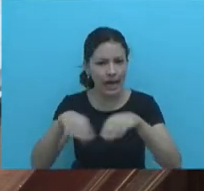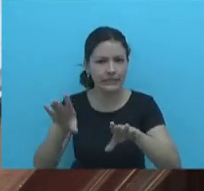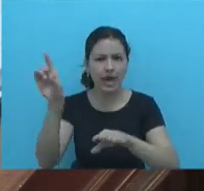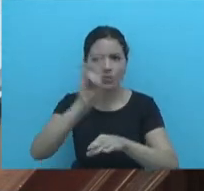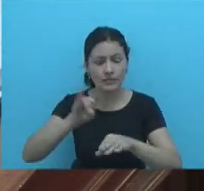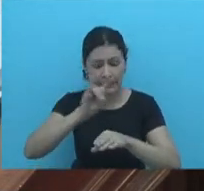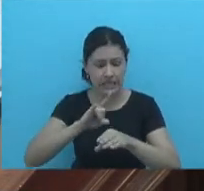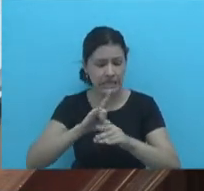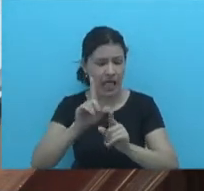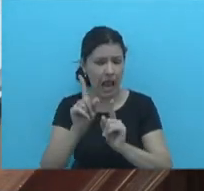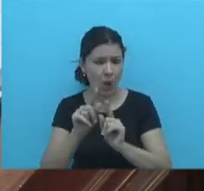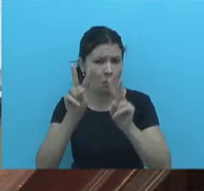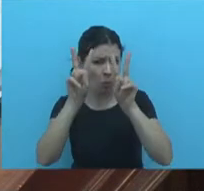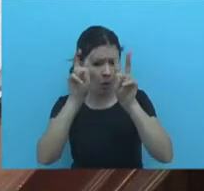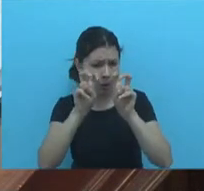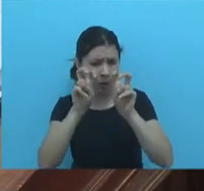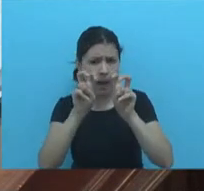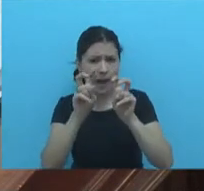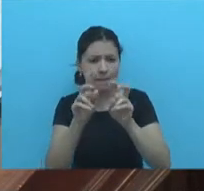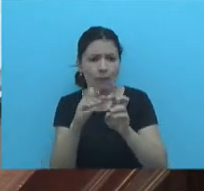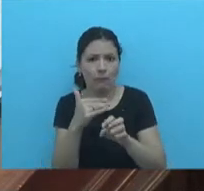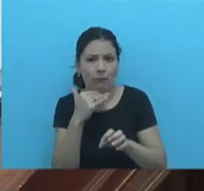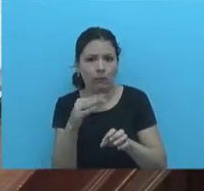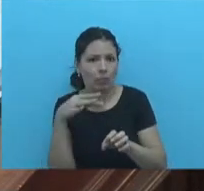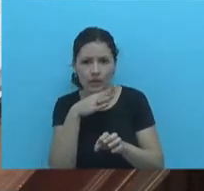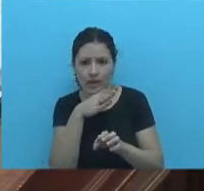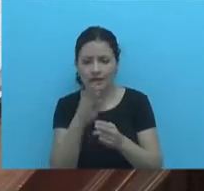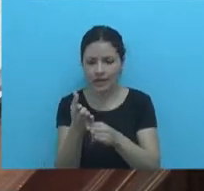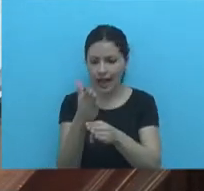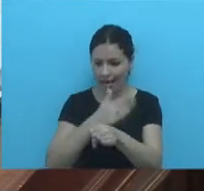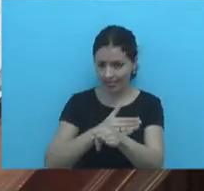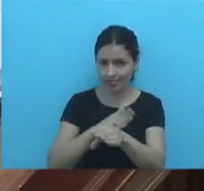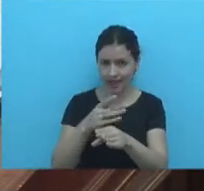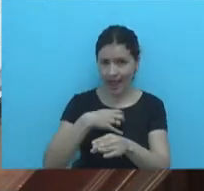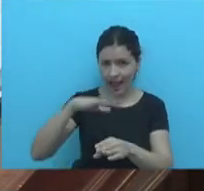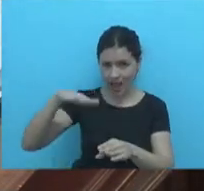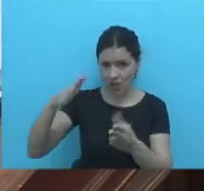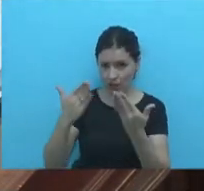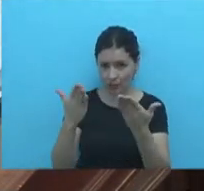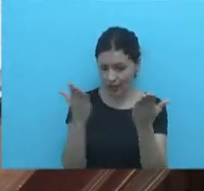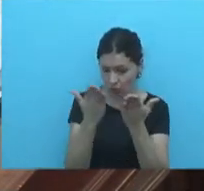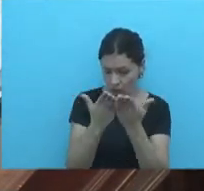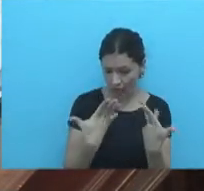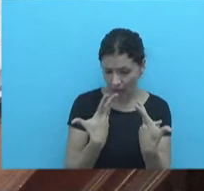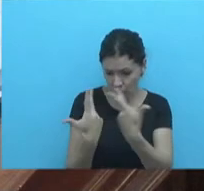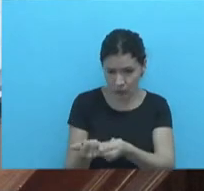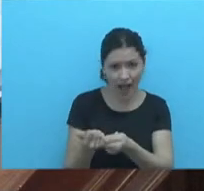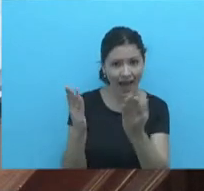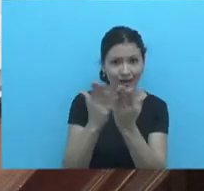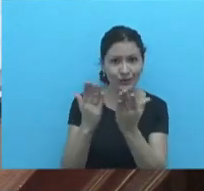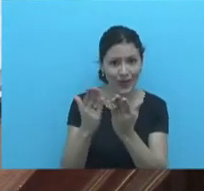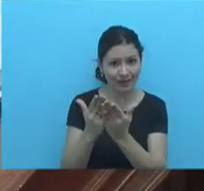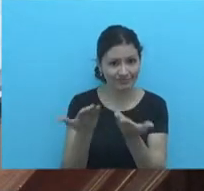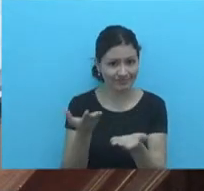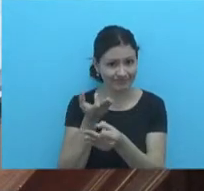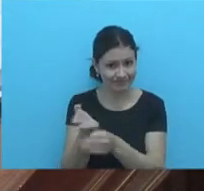algunos temas, y eso es algo que se tiene que ver antes de entrar a la facultad. En ese aspecto, el taller te acompaña, si ya tenés